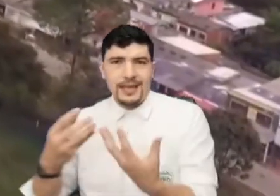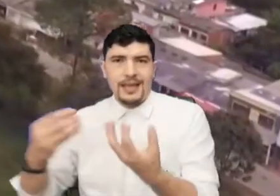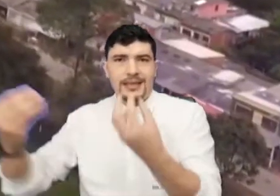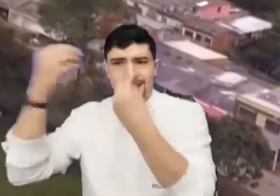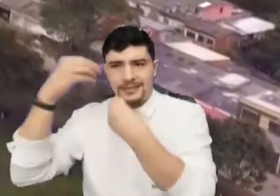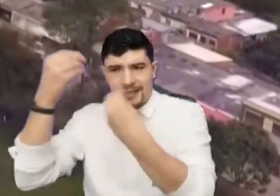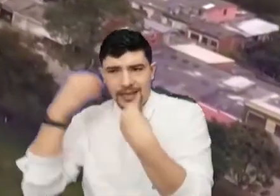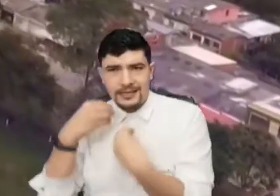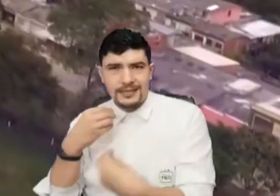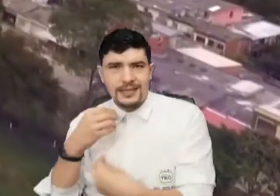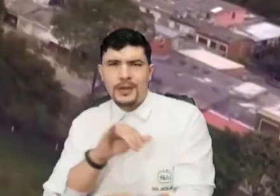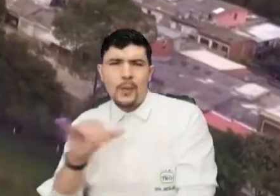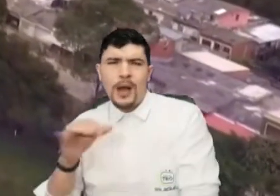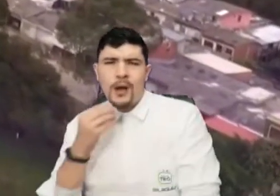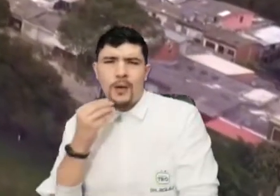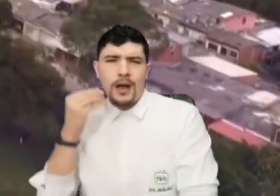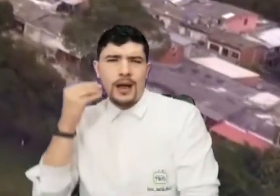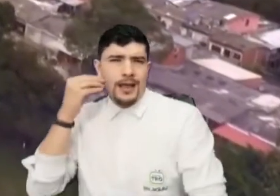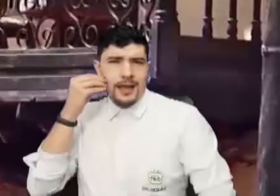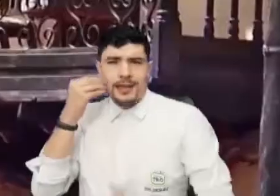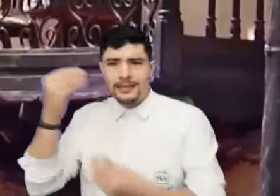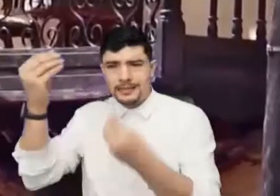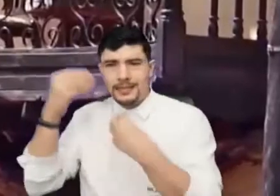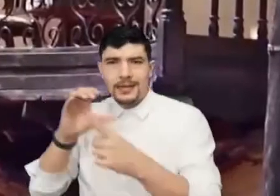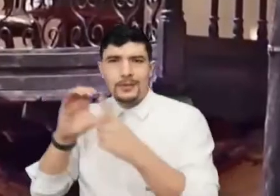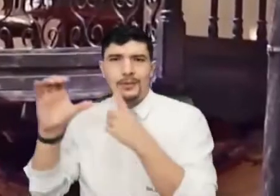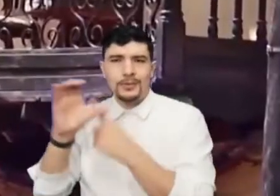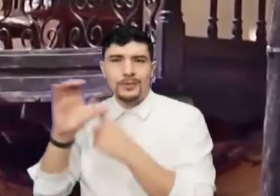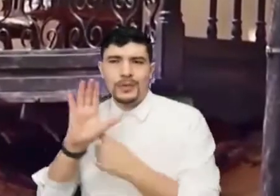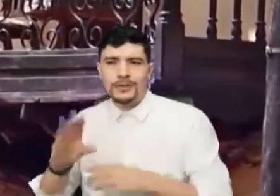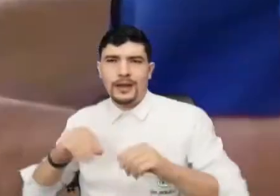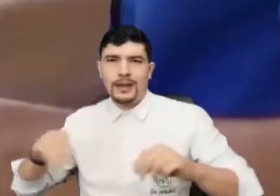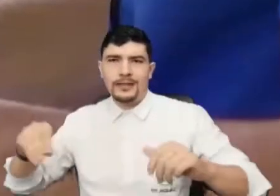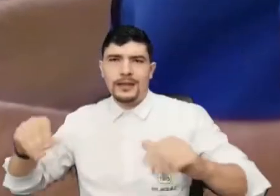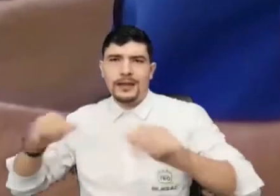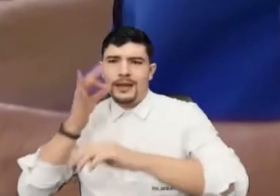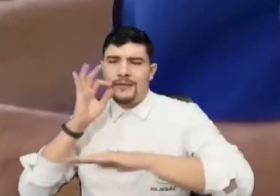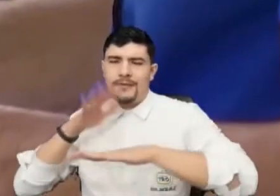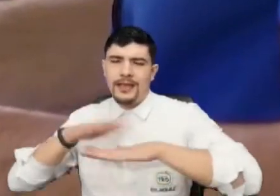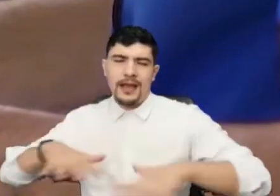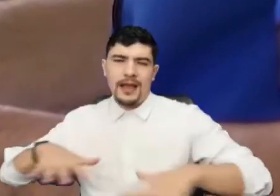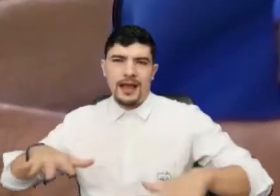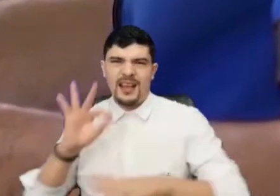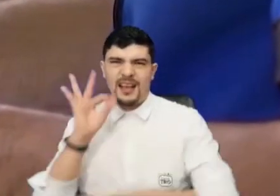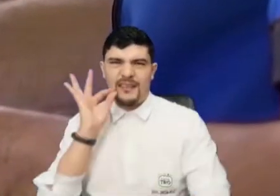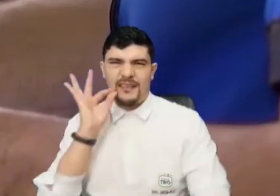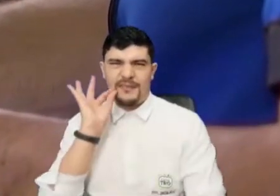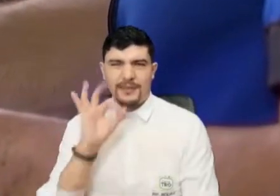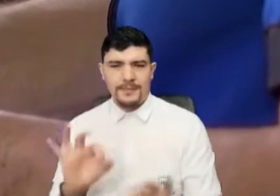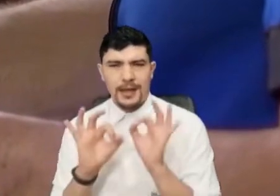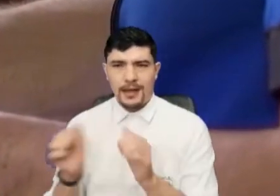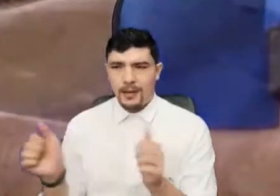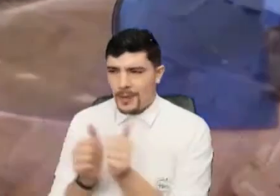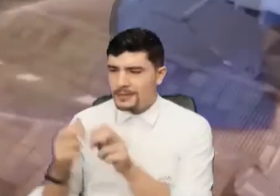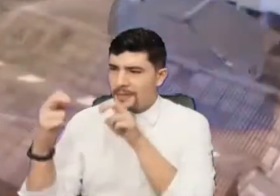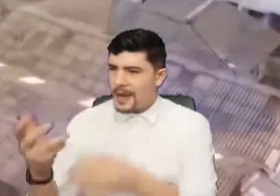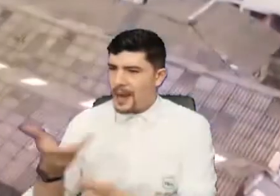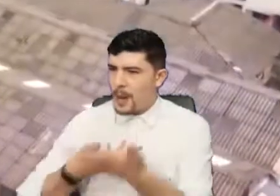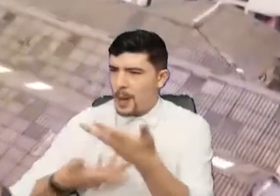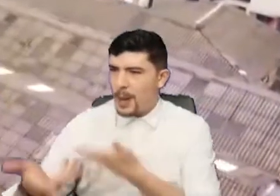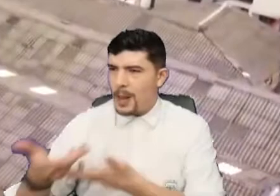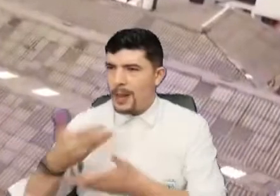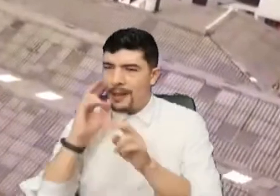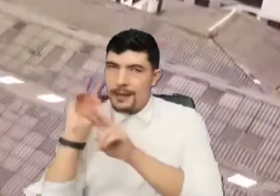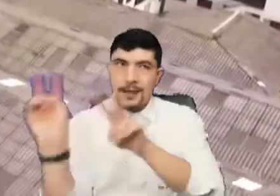la tierra del paisaje cultural cafetero sentarse en torno a un café de calidad con buena compañía y un buen paisaje ya es posible